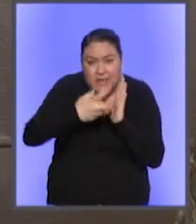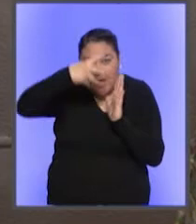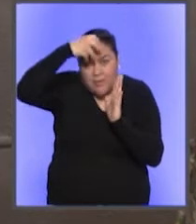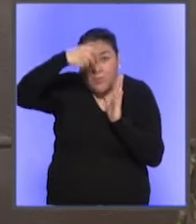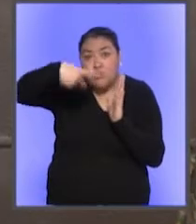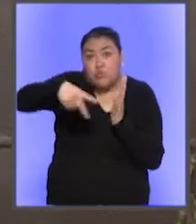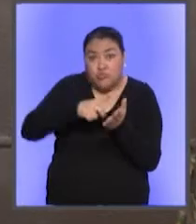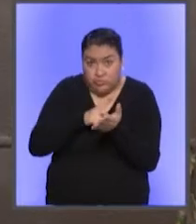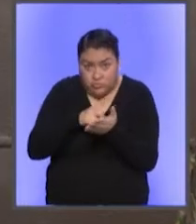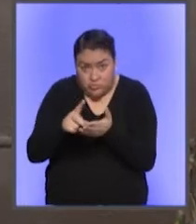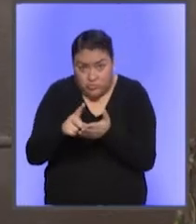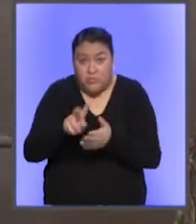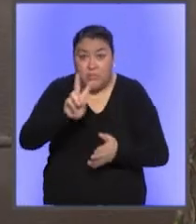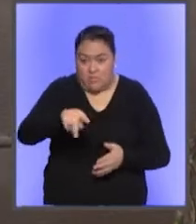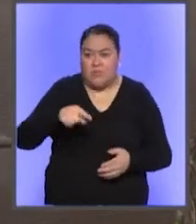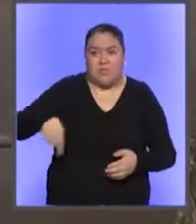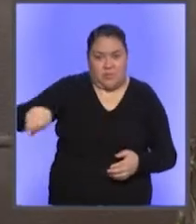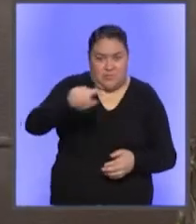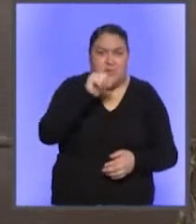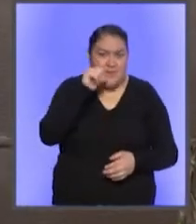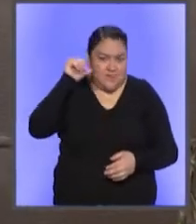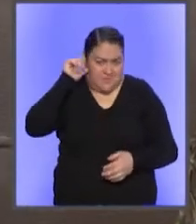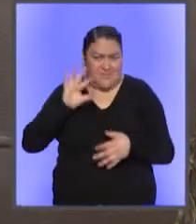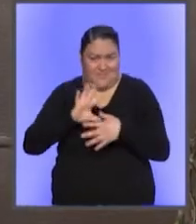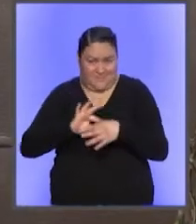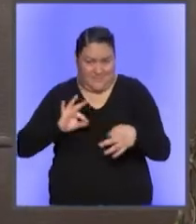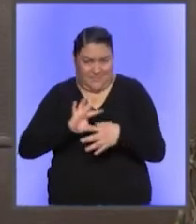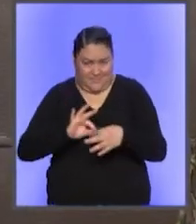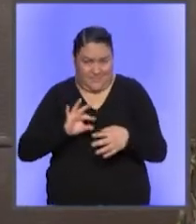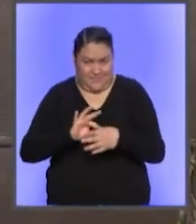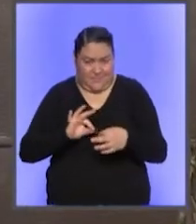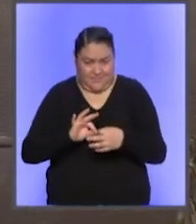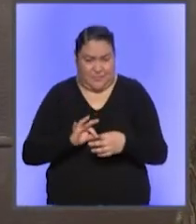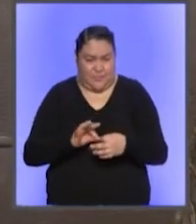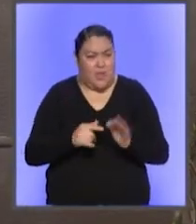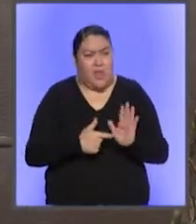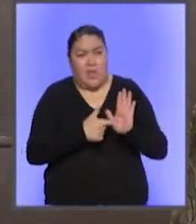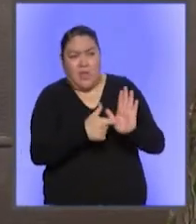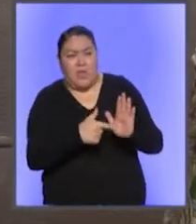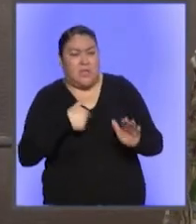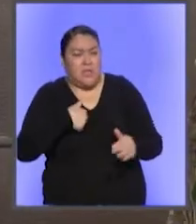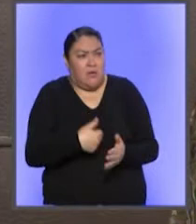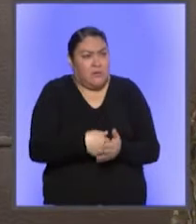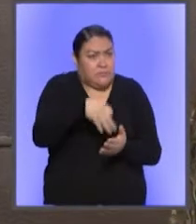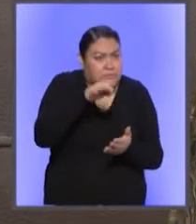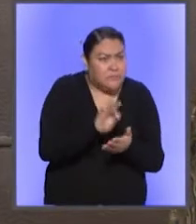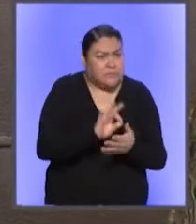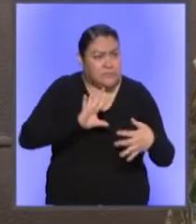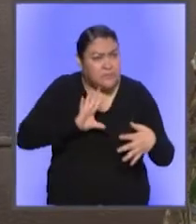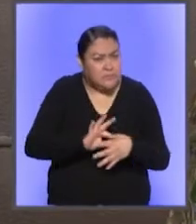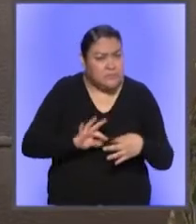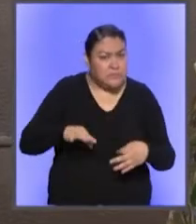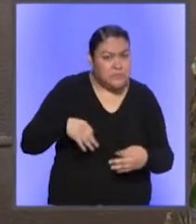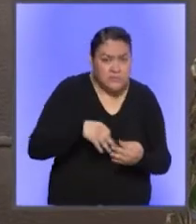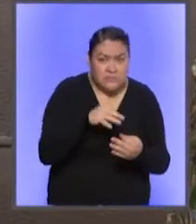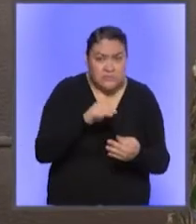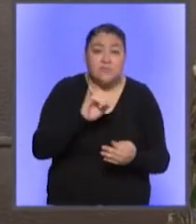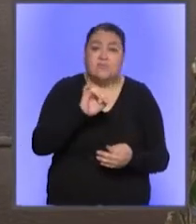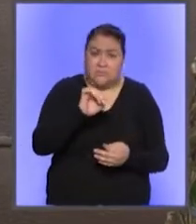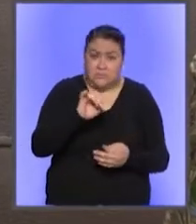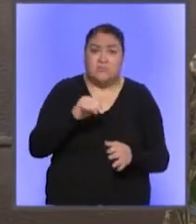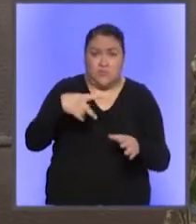si ejercen con mucha valentía como nos lo dijeron ayer que que fue muy rica a esa esa plática